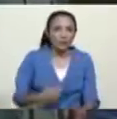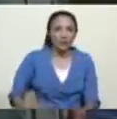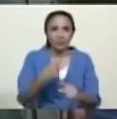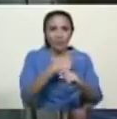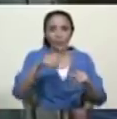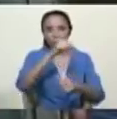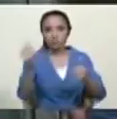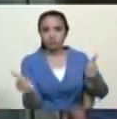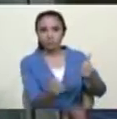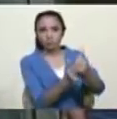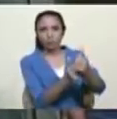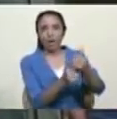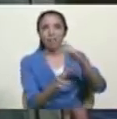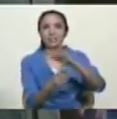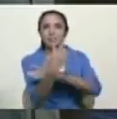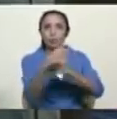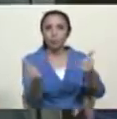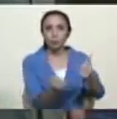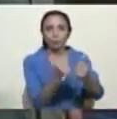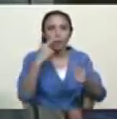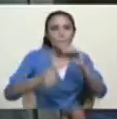de segundo sacó más votos que él.